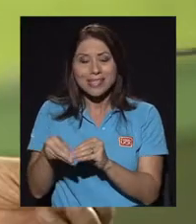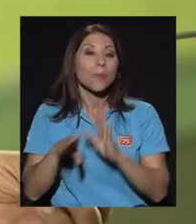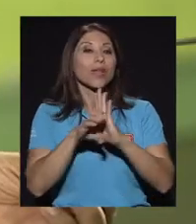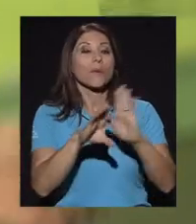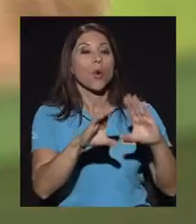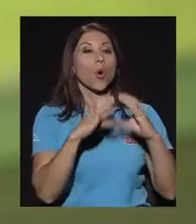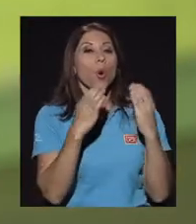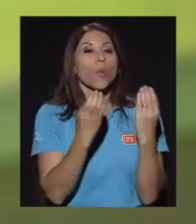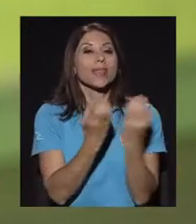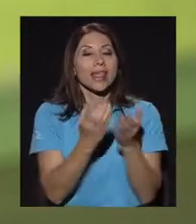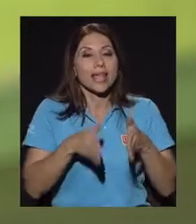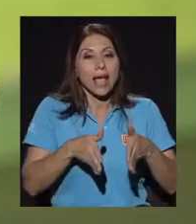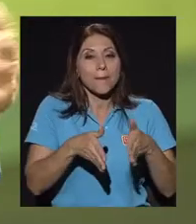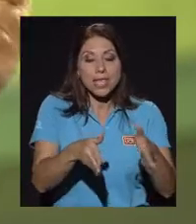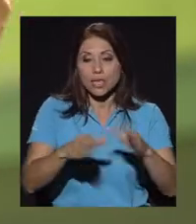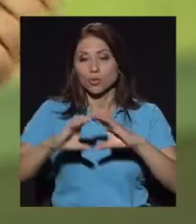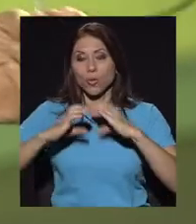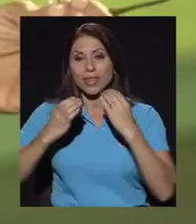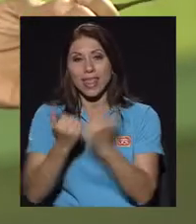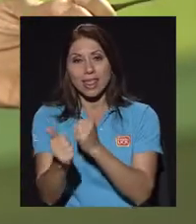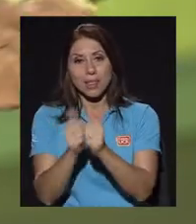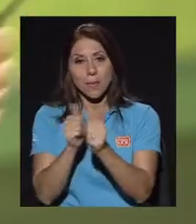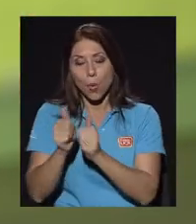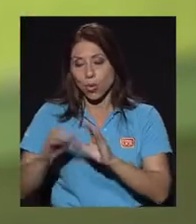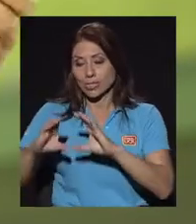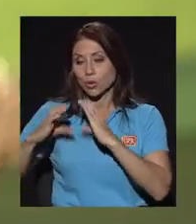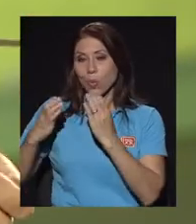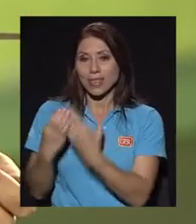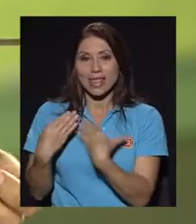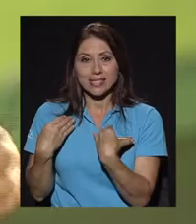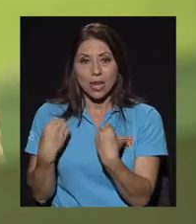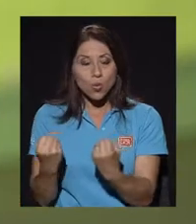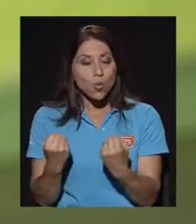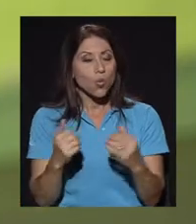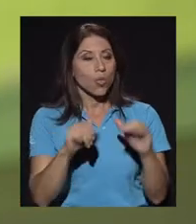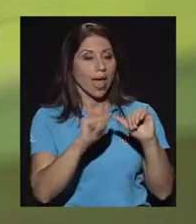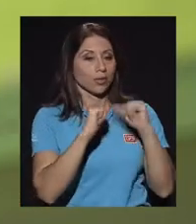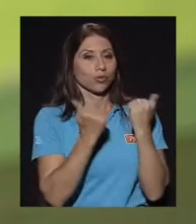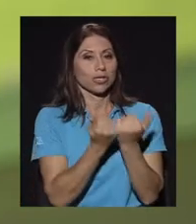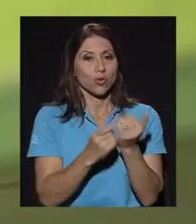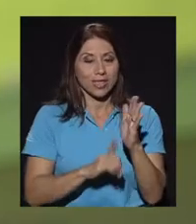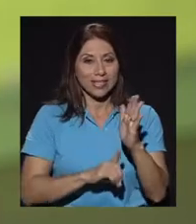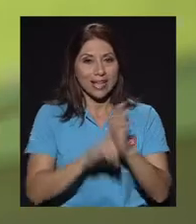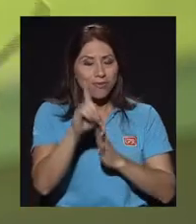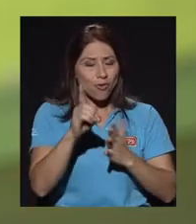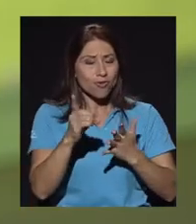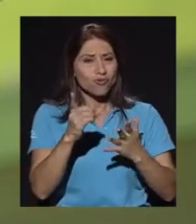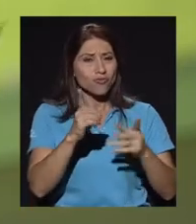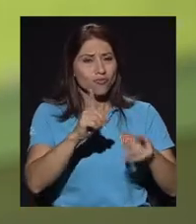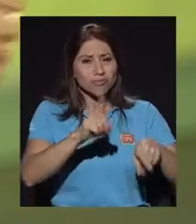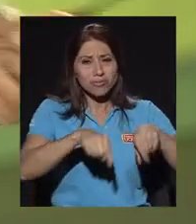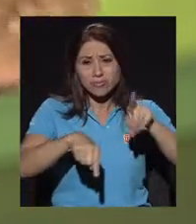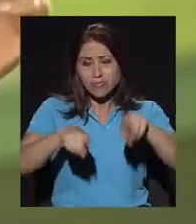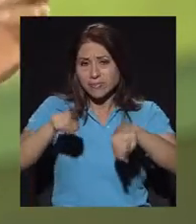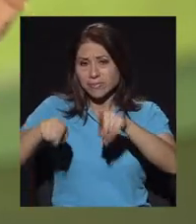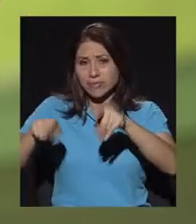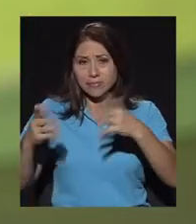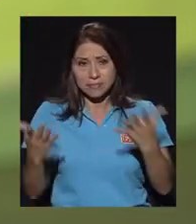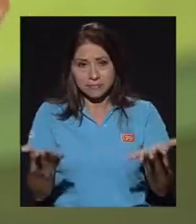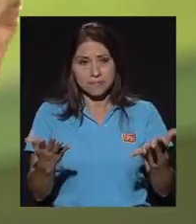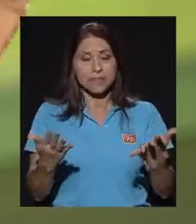comité de deportes, hay un comité de salud, una asociación de desarrollo y